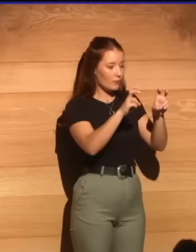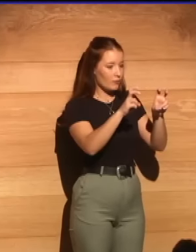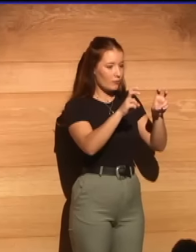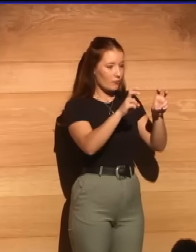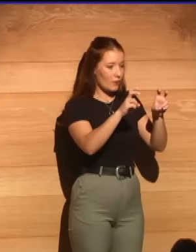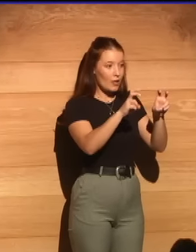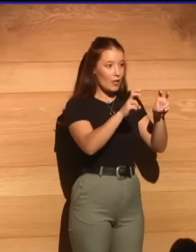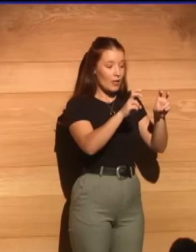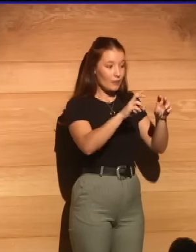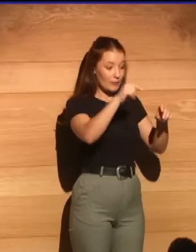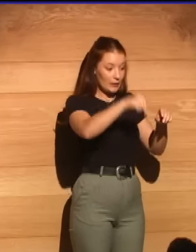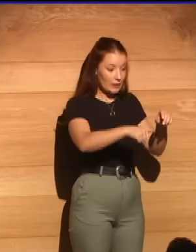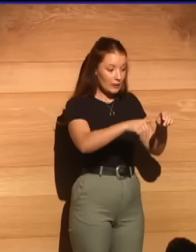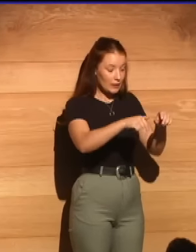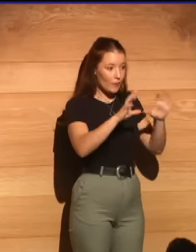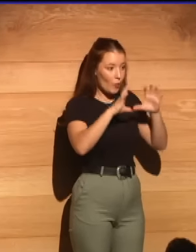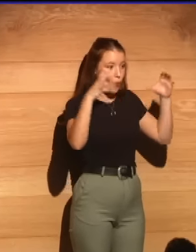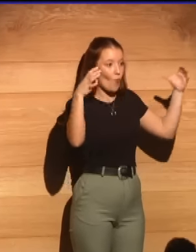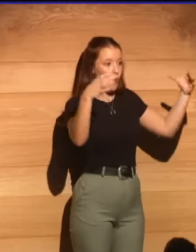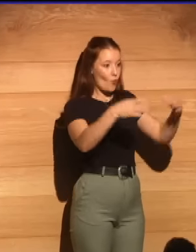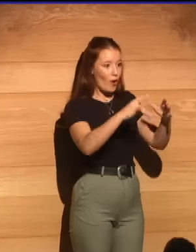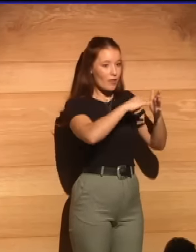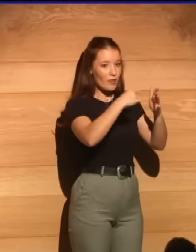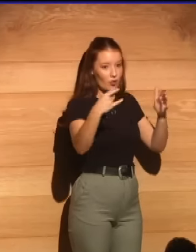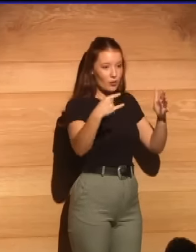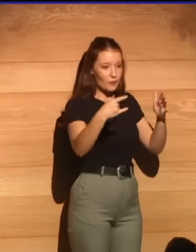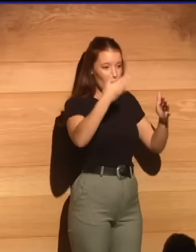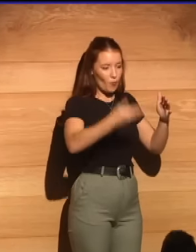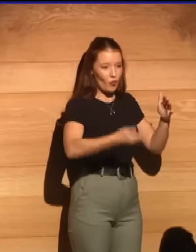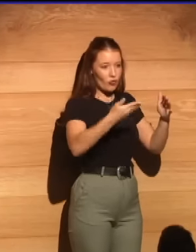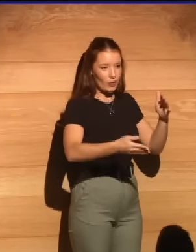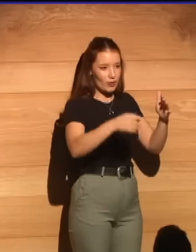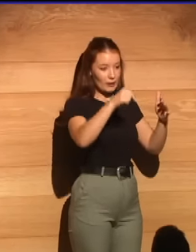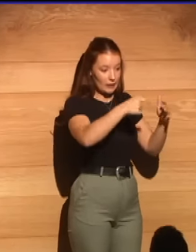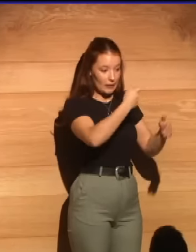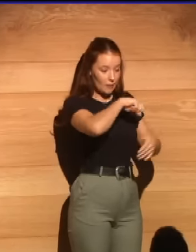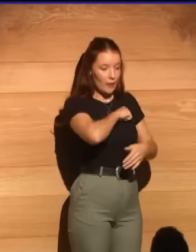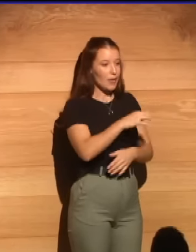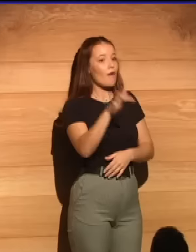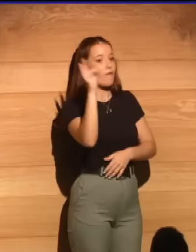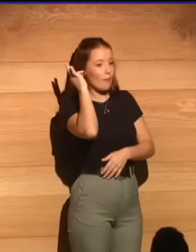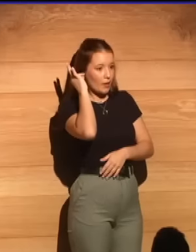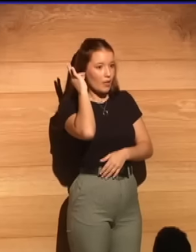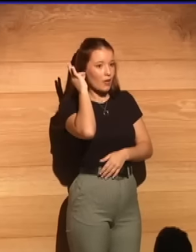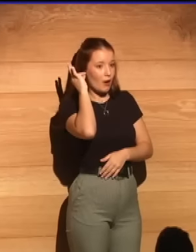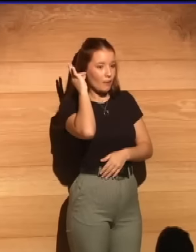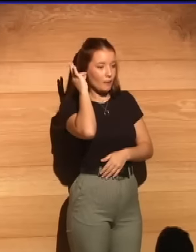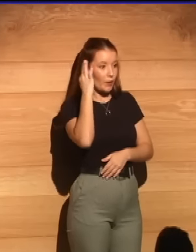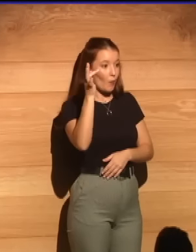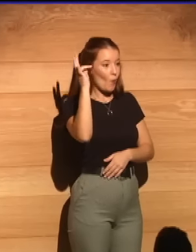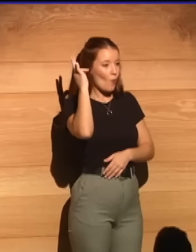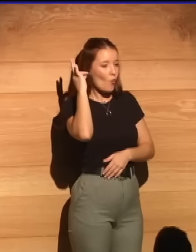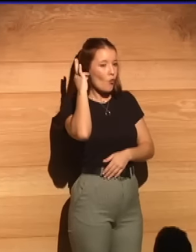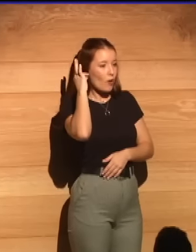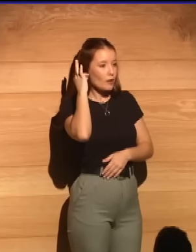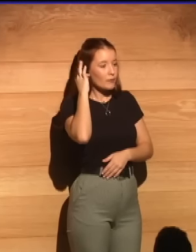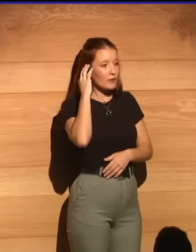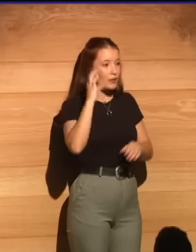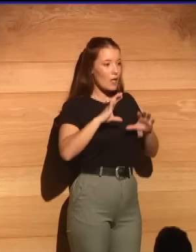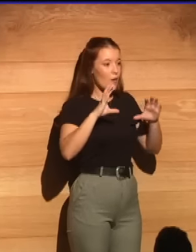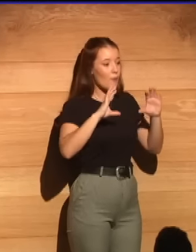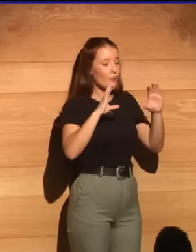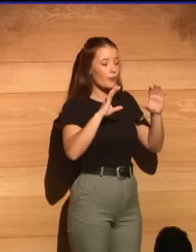es femenina. Sí. La cúpula tecnológica de España es femenina. Y tenemos que entender por qué estas mujeres han llegado a ser quienes son en el mundo